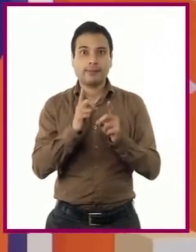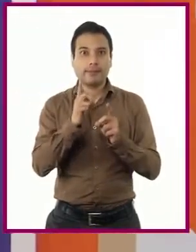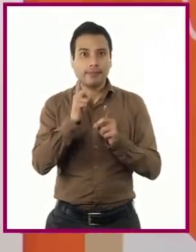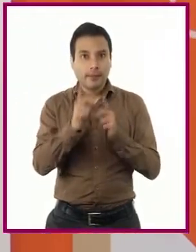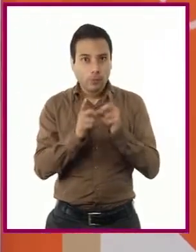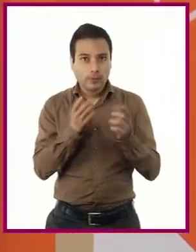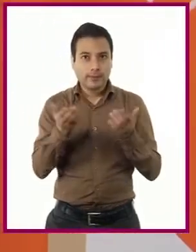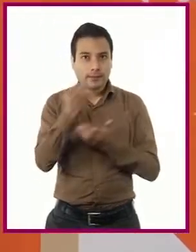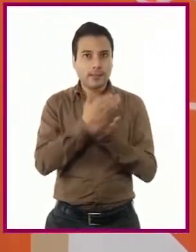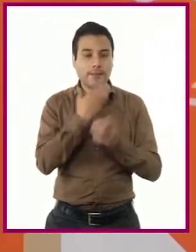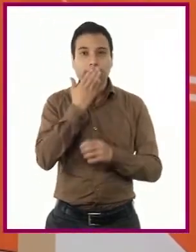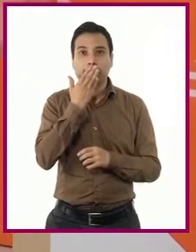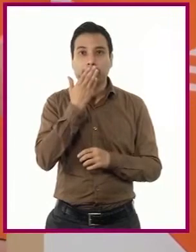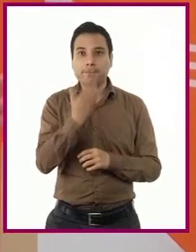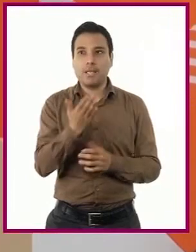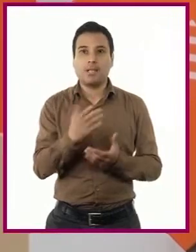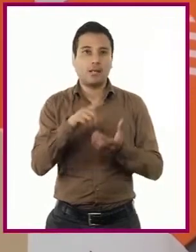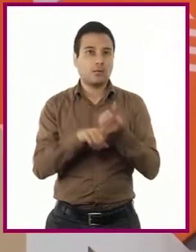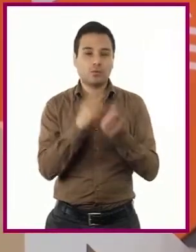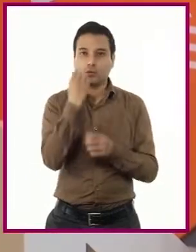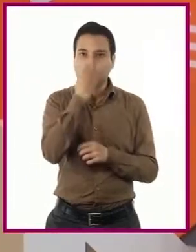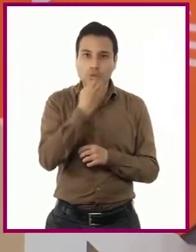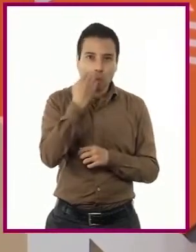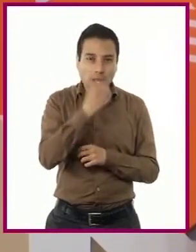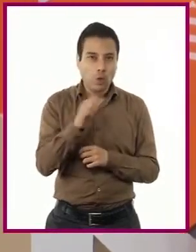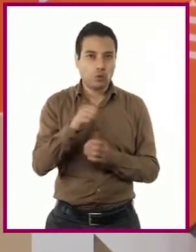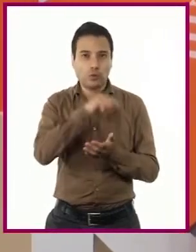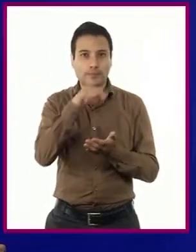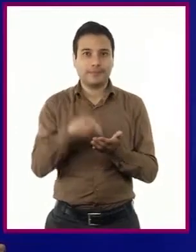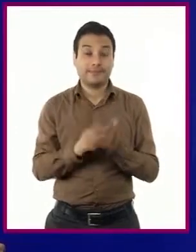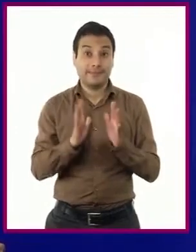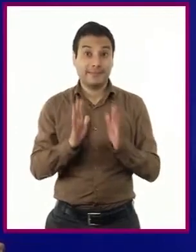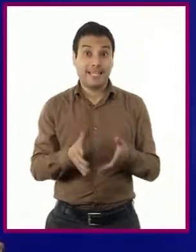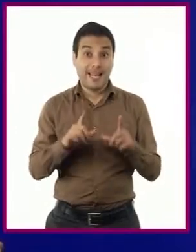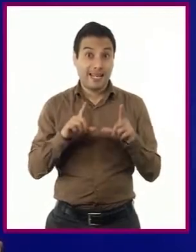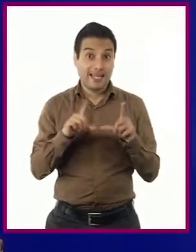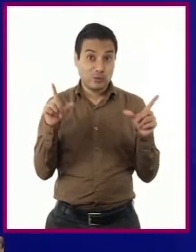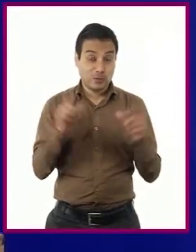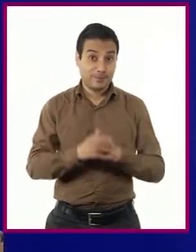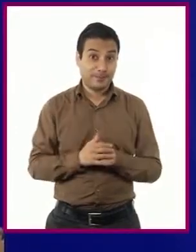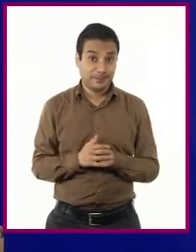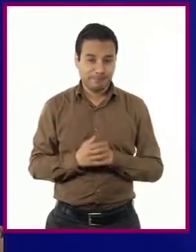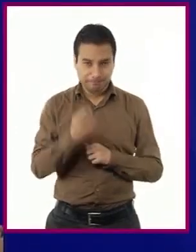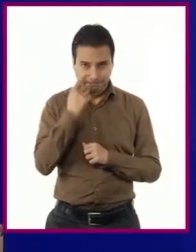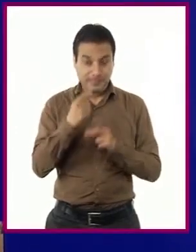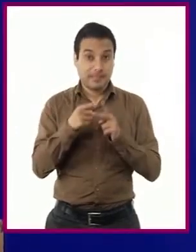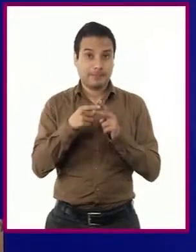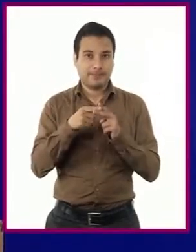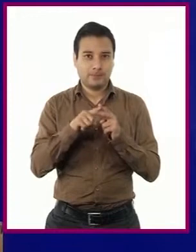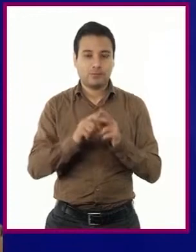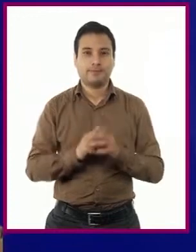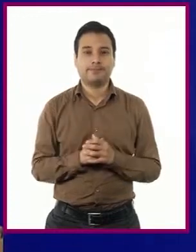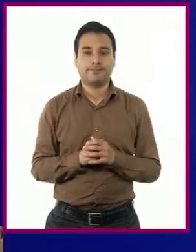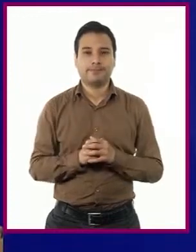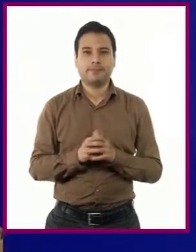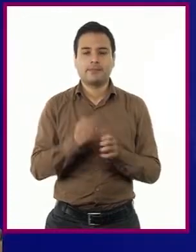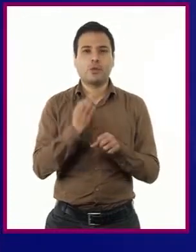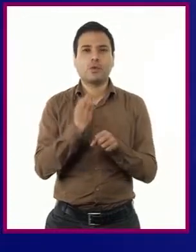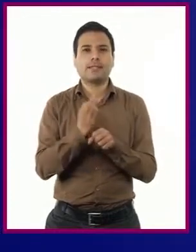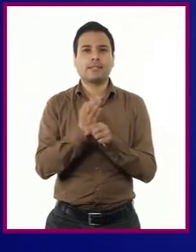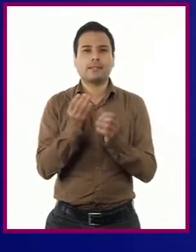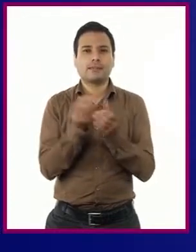cabo en la escuela o en algún otro lugar. ¿Listas y listos? Muy bien, iniciemos. En esta sesión